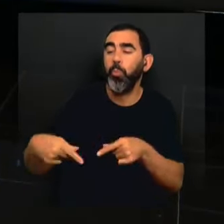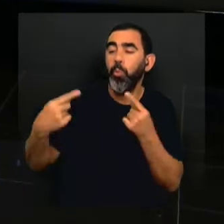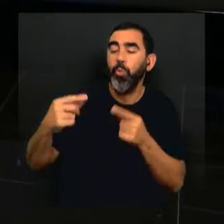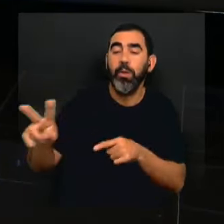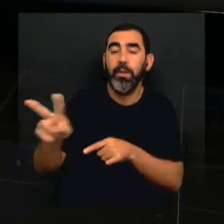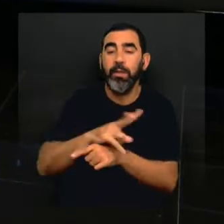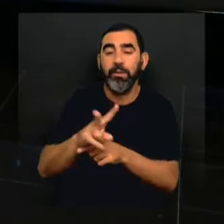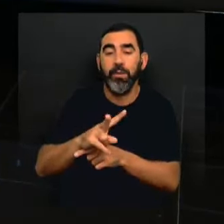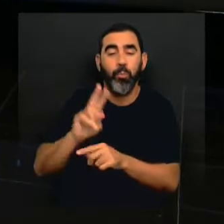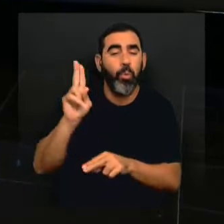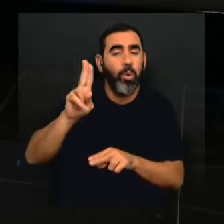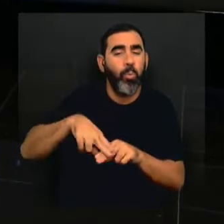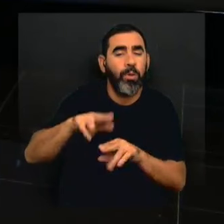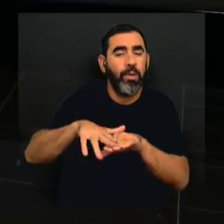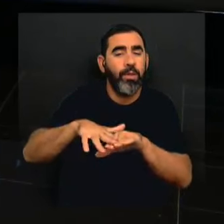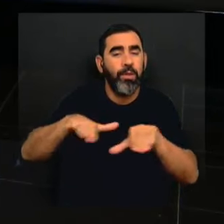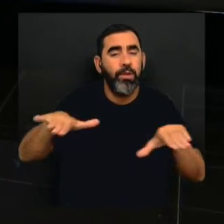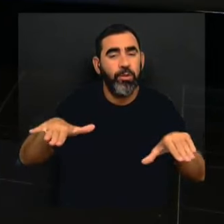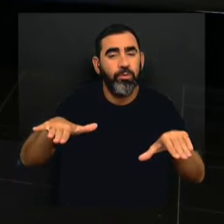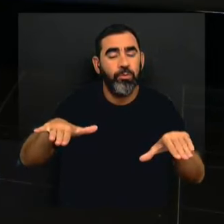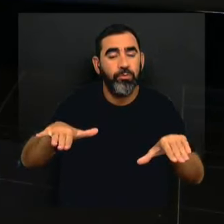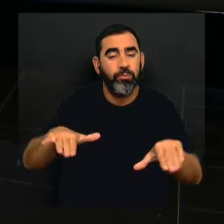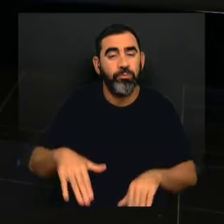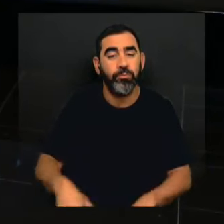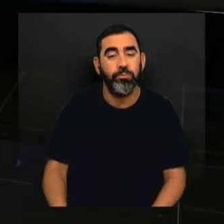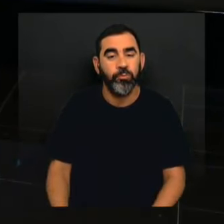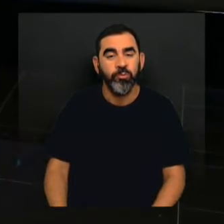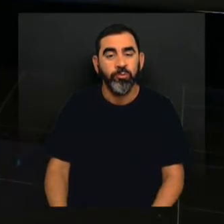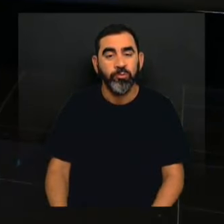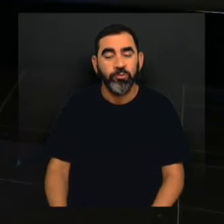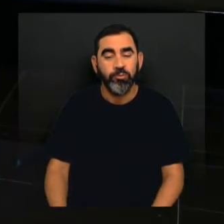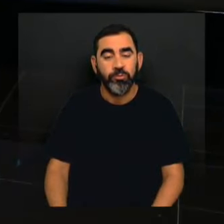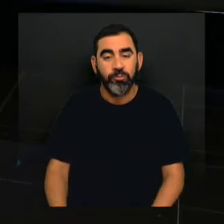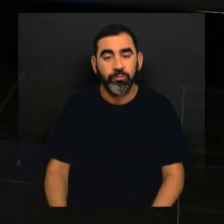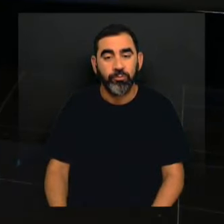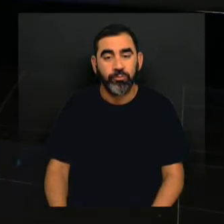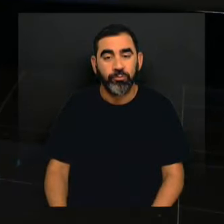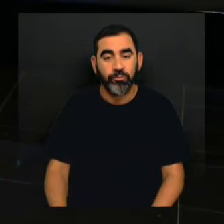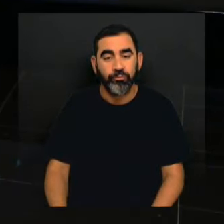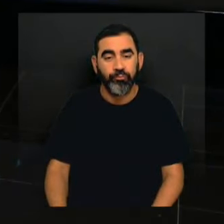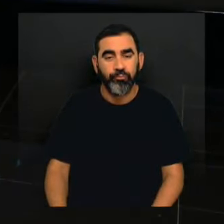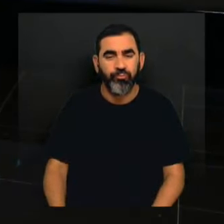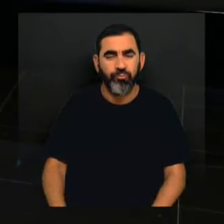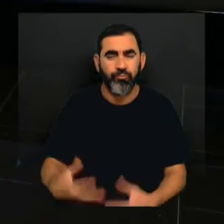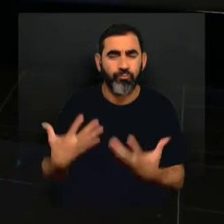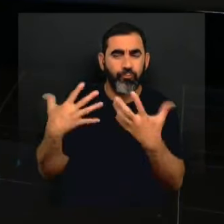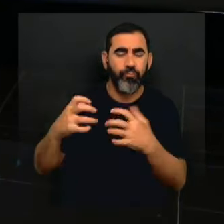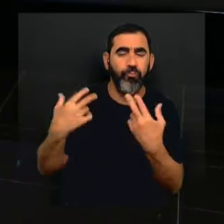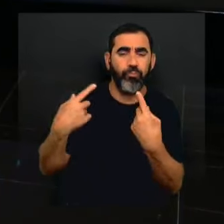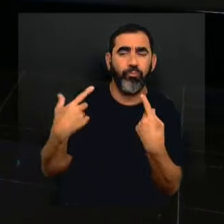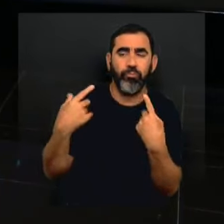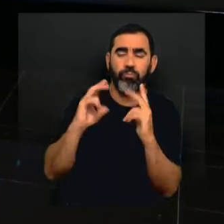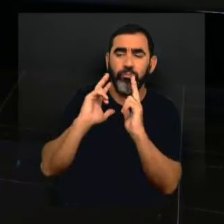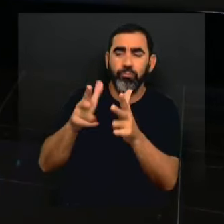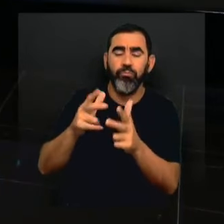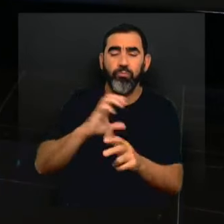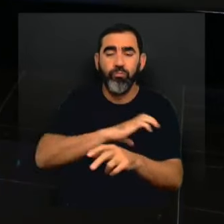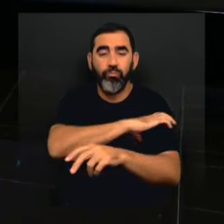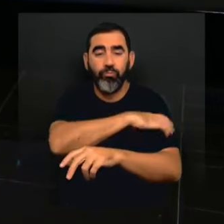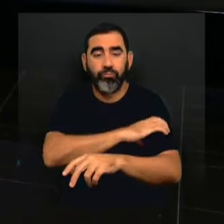seguridad con la muerte de niños ocurridos en hechos violentos y rechazó los dichos del precandidato de la oposición de yamandú